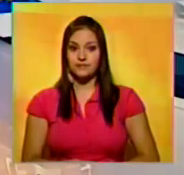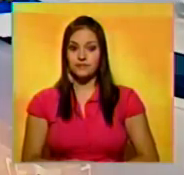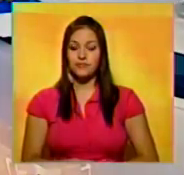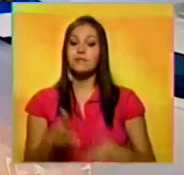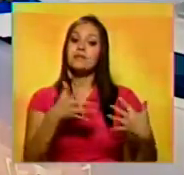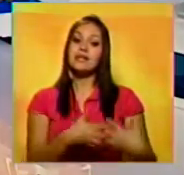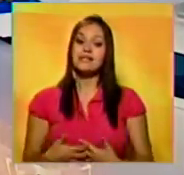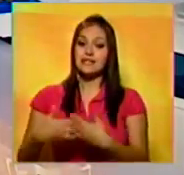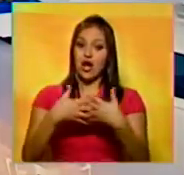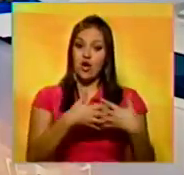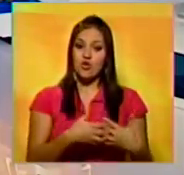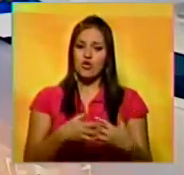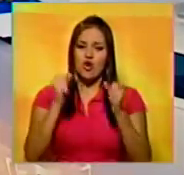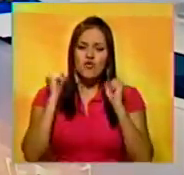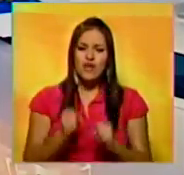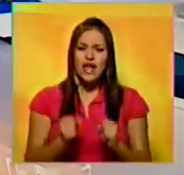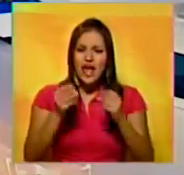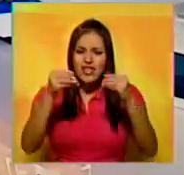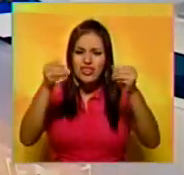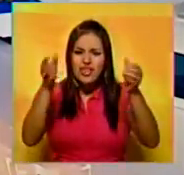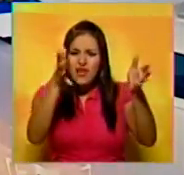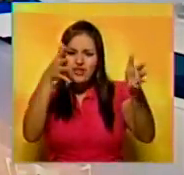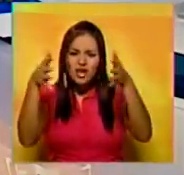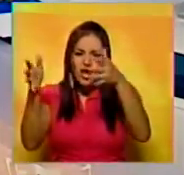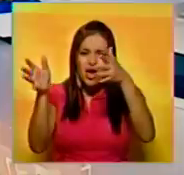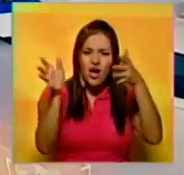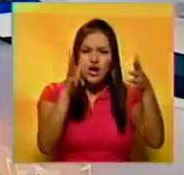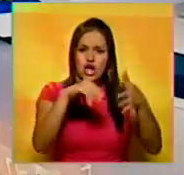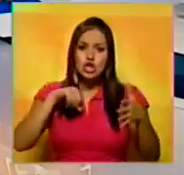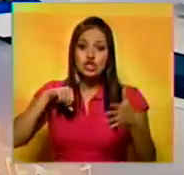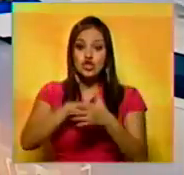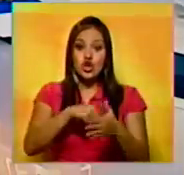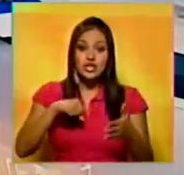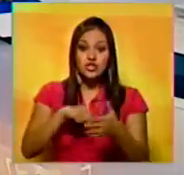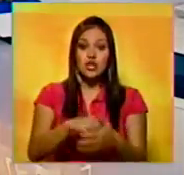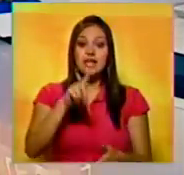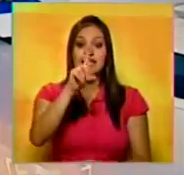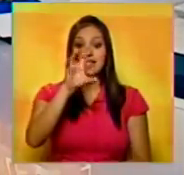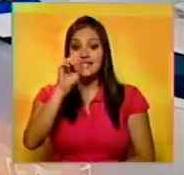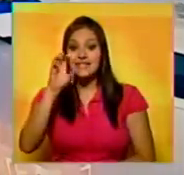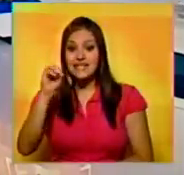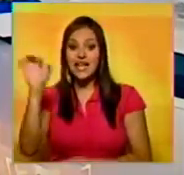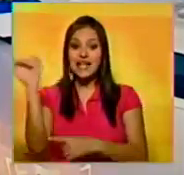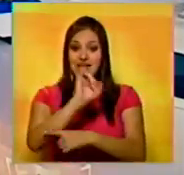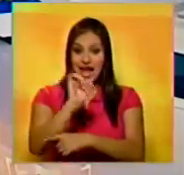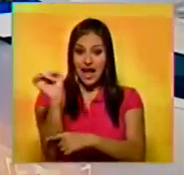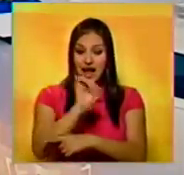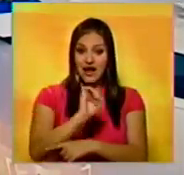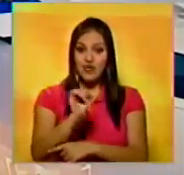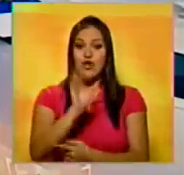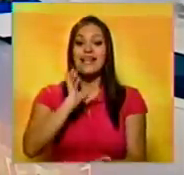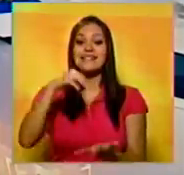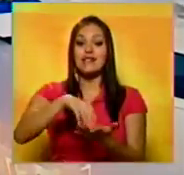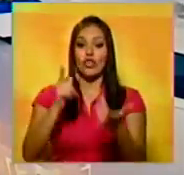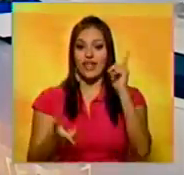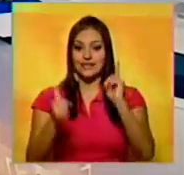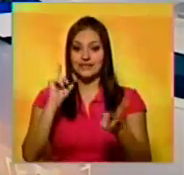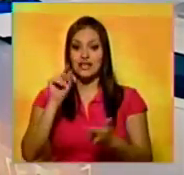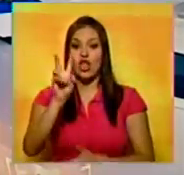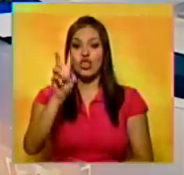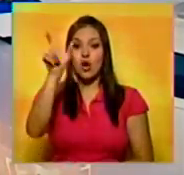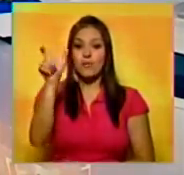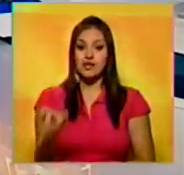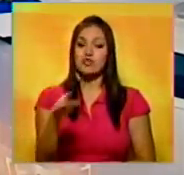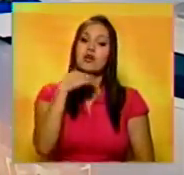en Estados Unidos una densa neblina fue la causante del choque encadena entre 100 vehículos en Texas así como lo escuchan esto dejó dos